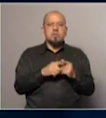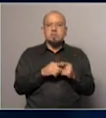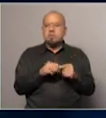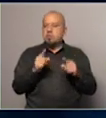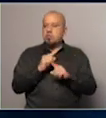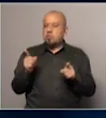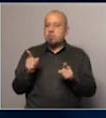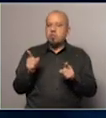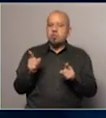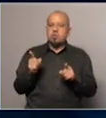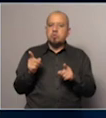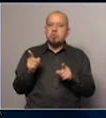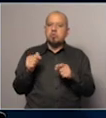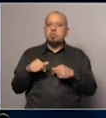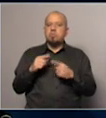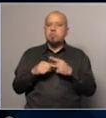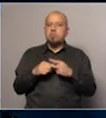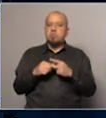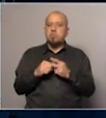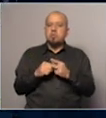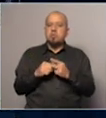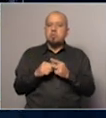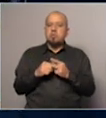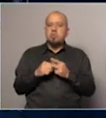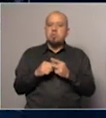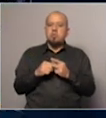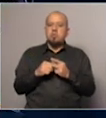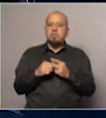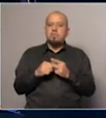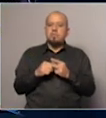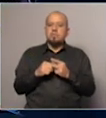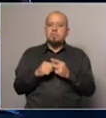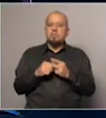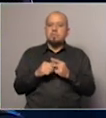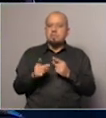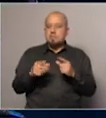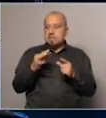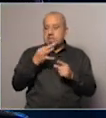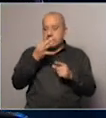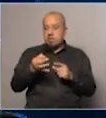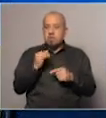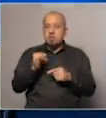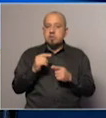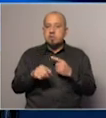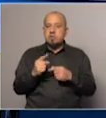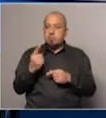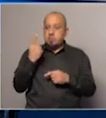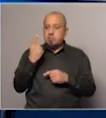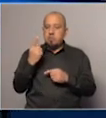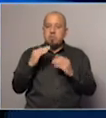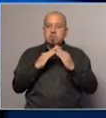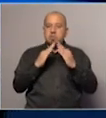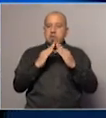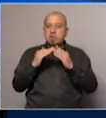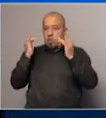no lo fue lamentablemente para los que cree o sea se anunció que iba a ser prioridad vivienda y